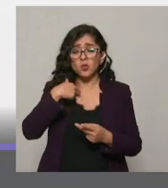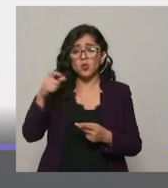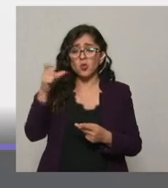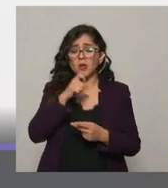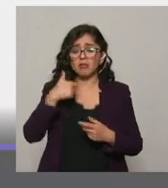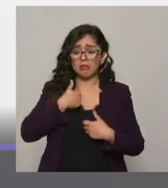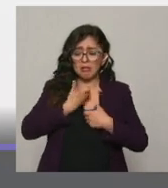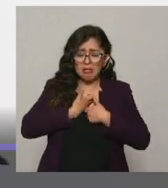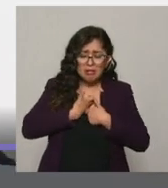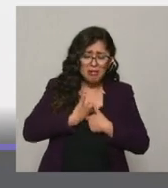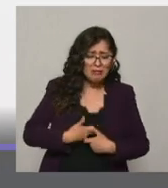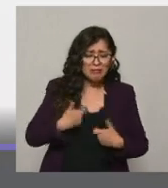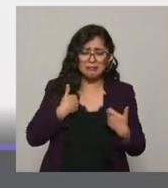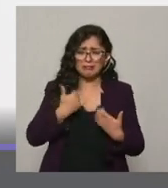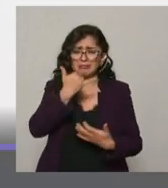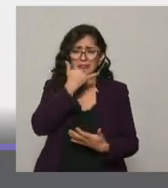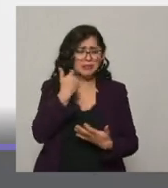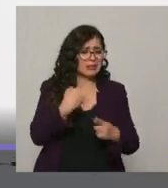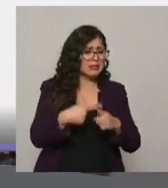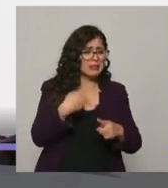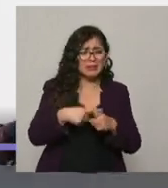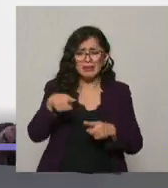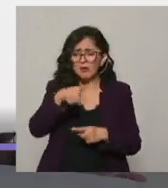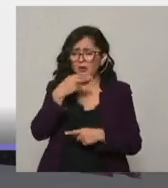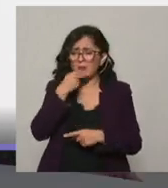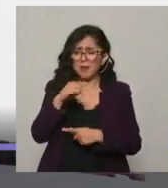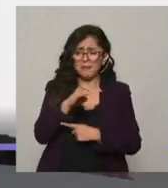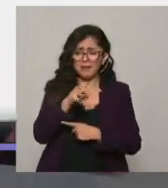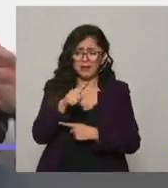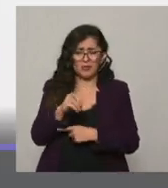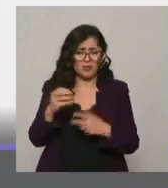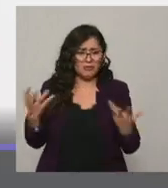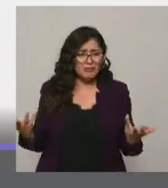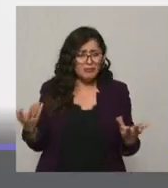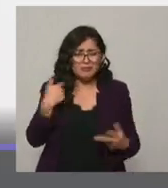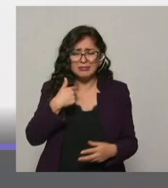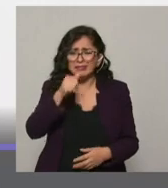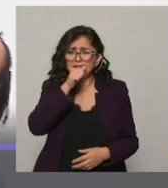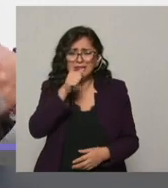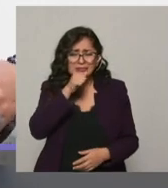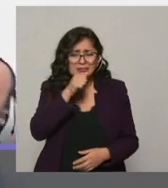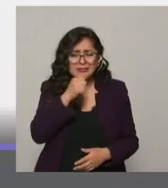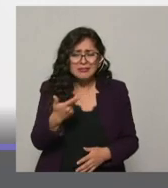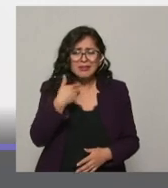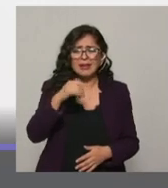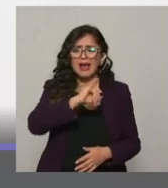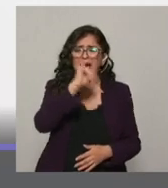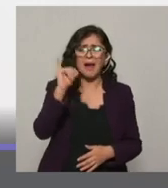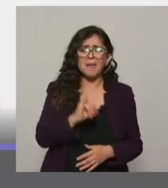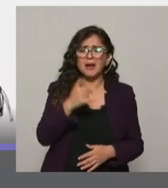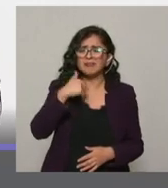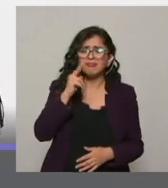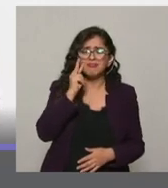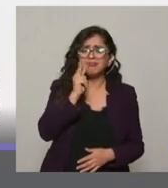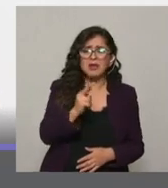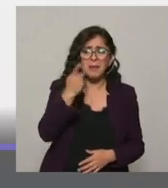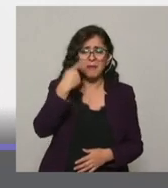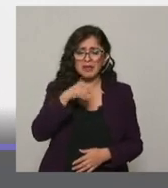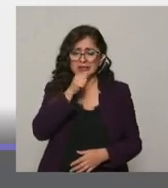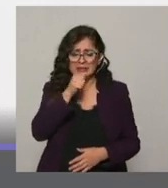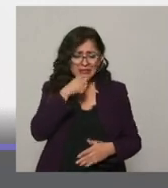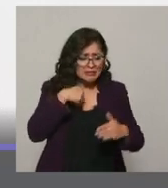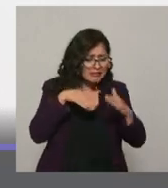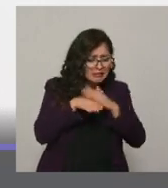asusté, dije, espérate, pues si yo ni siquiera sé quién es el Me Too. Me Too, o sea, yo no lo he visto, pero no me he metido